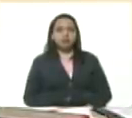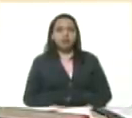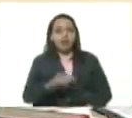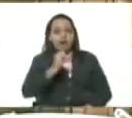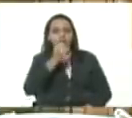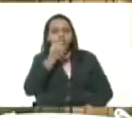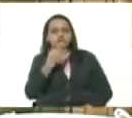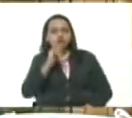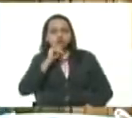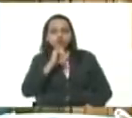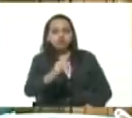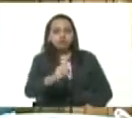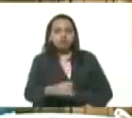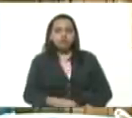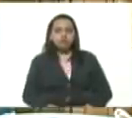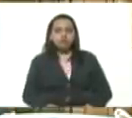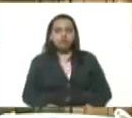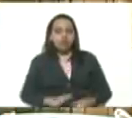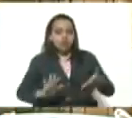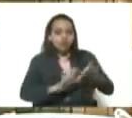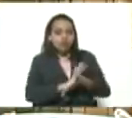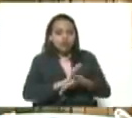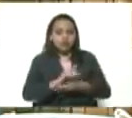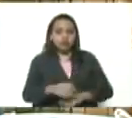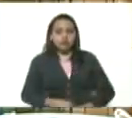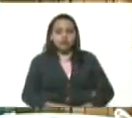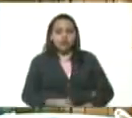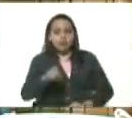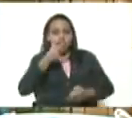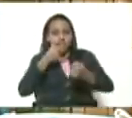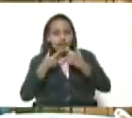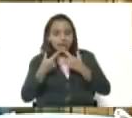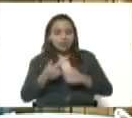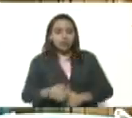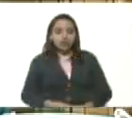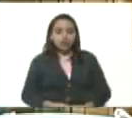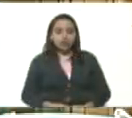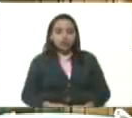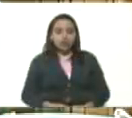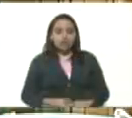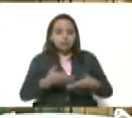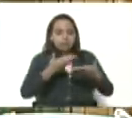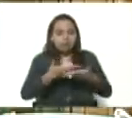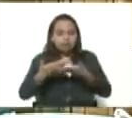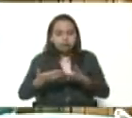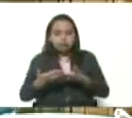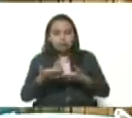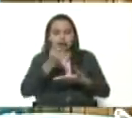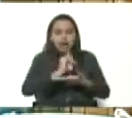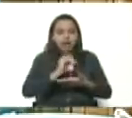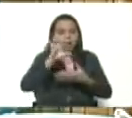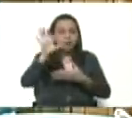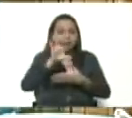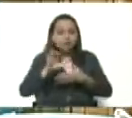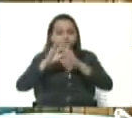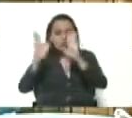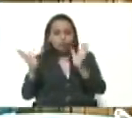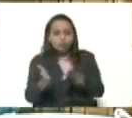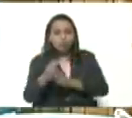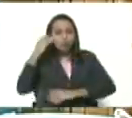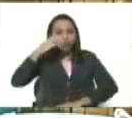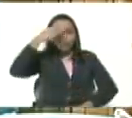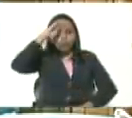noticias en ese sentido, de llegada de medicamentos, de lotes de medicamentos de distintos lugares del mundo.